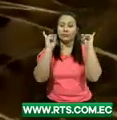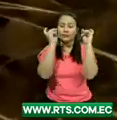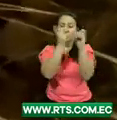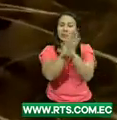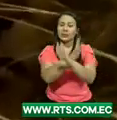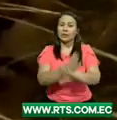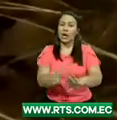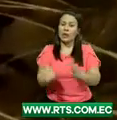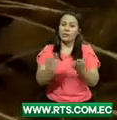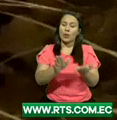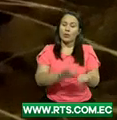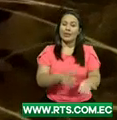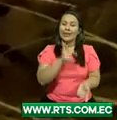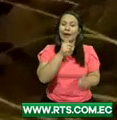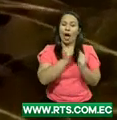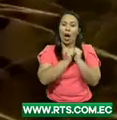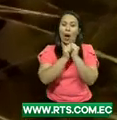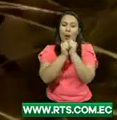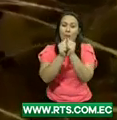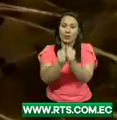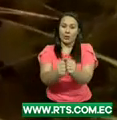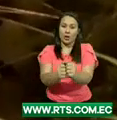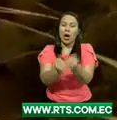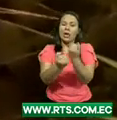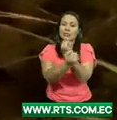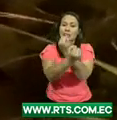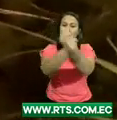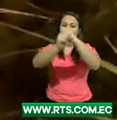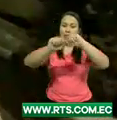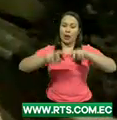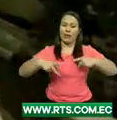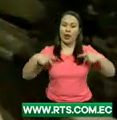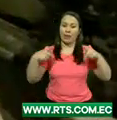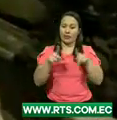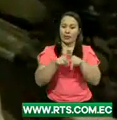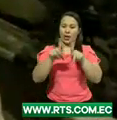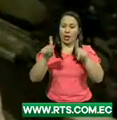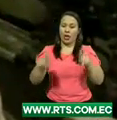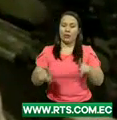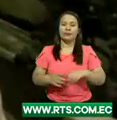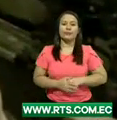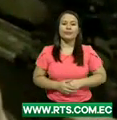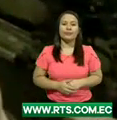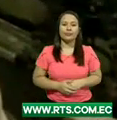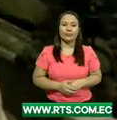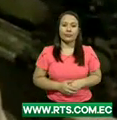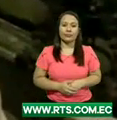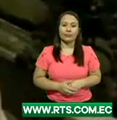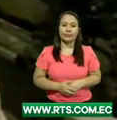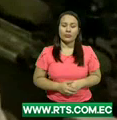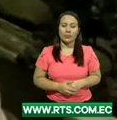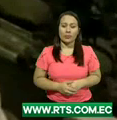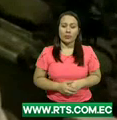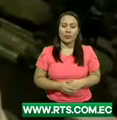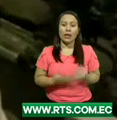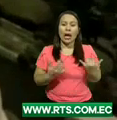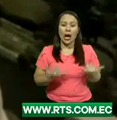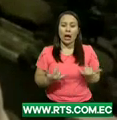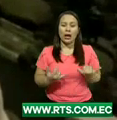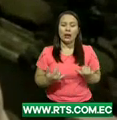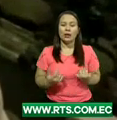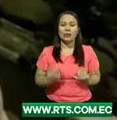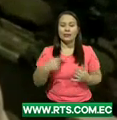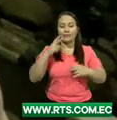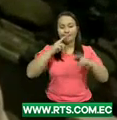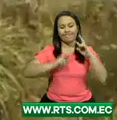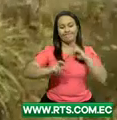fallecido al acompañante de éste se pudo salvar la vida nos debimos realizar rcp al otro paciente